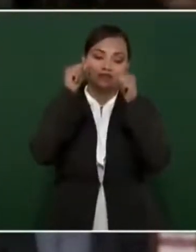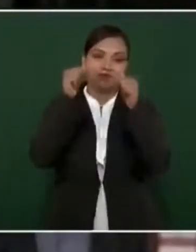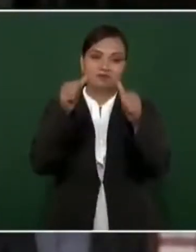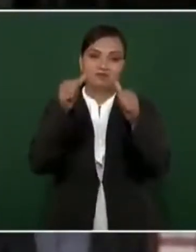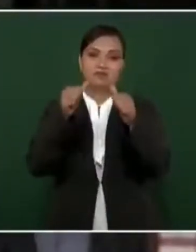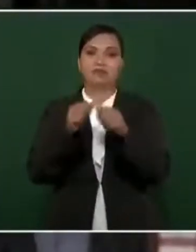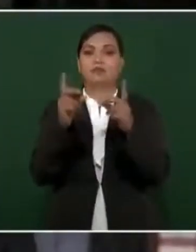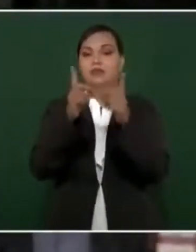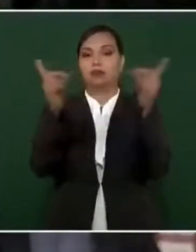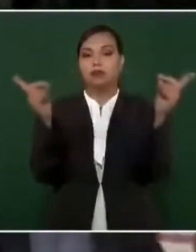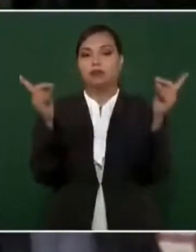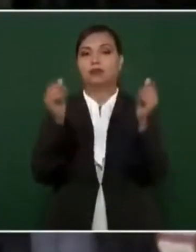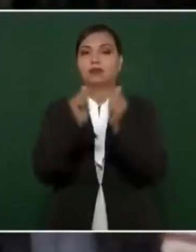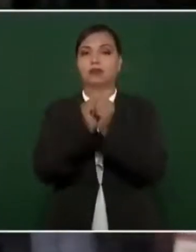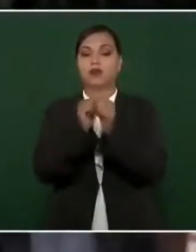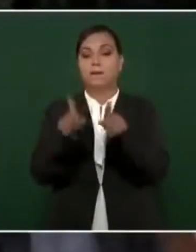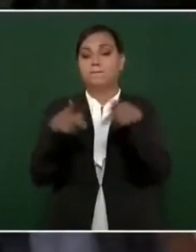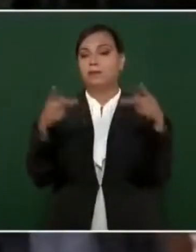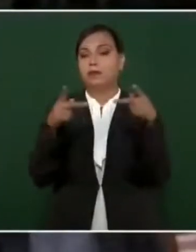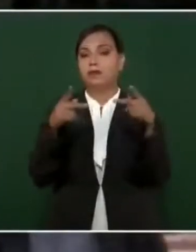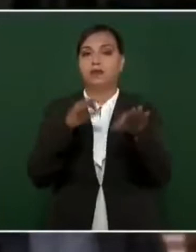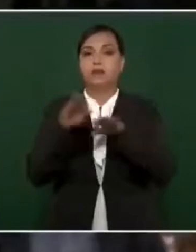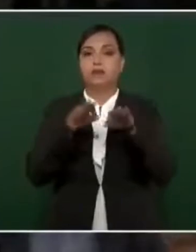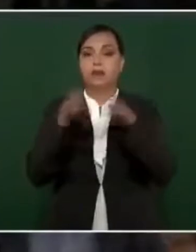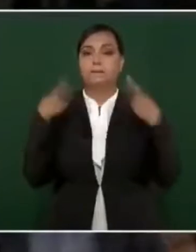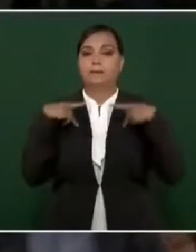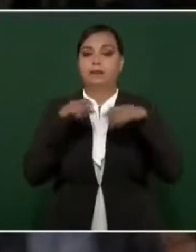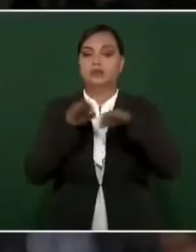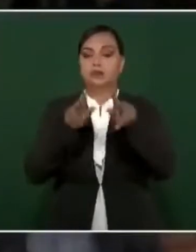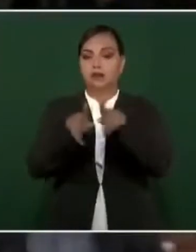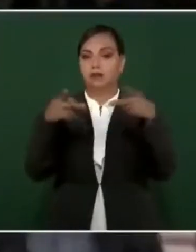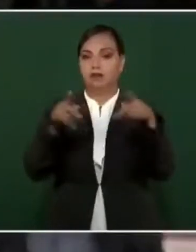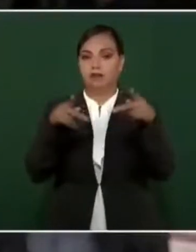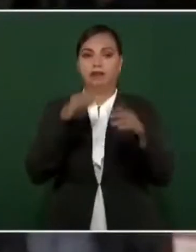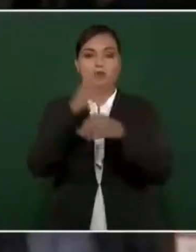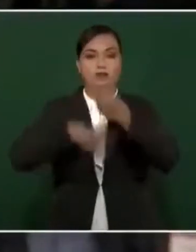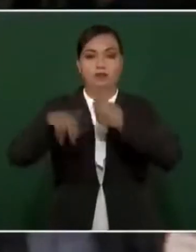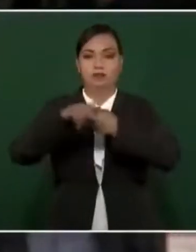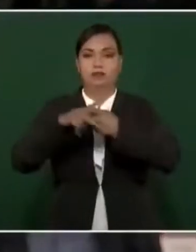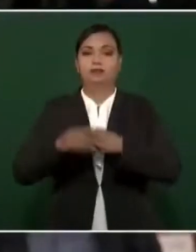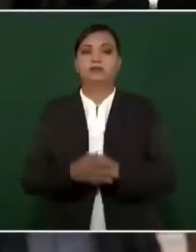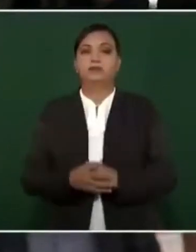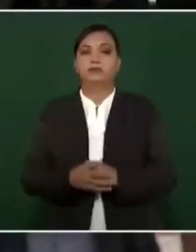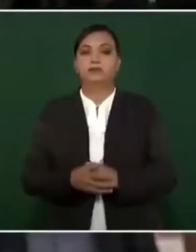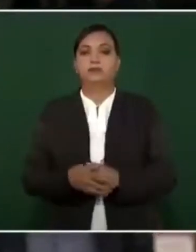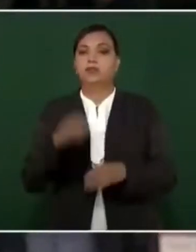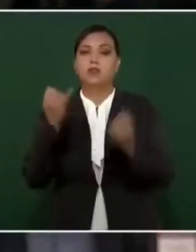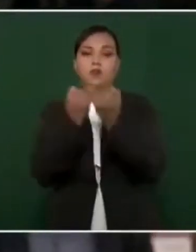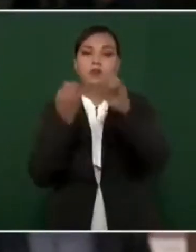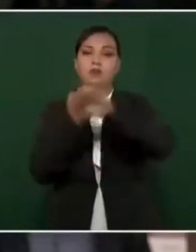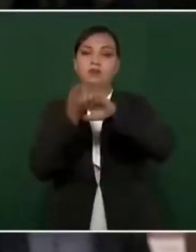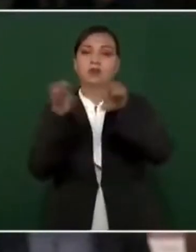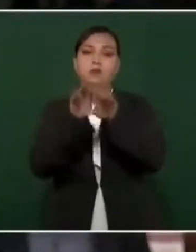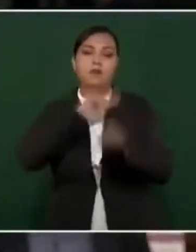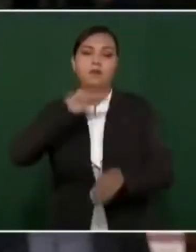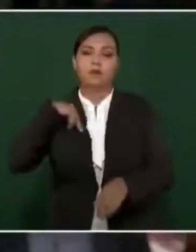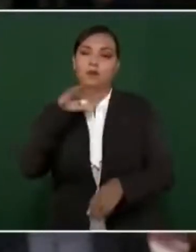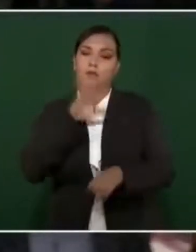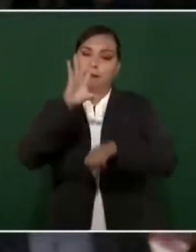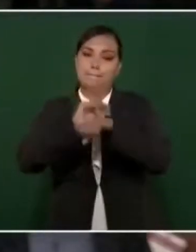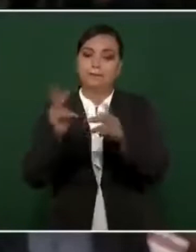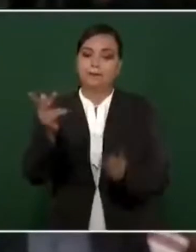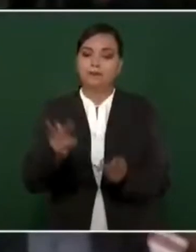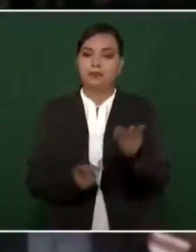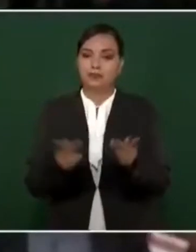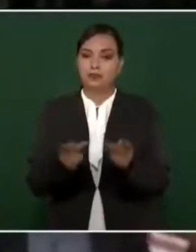país, y que entidades federativas como la nuestra pues nos permite estar participando en este espacio, ¿verdad? En anteriores gobiernos del PRI y del